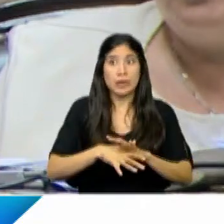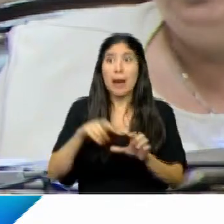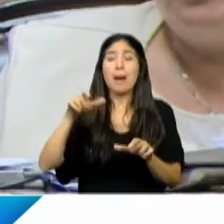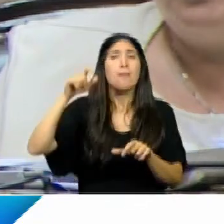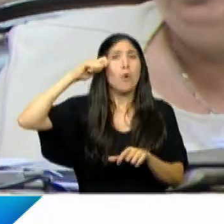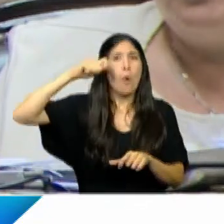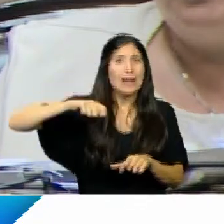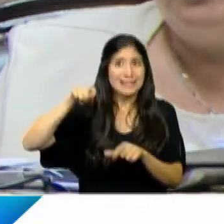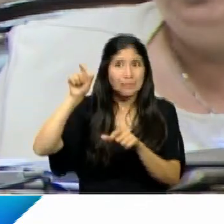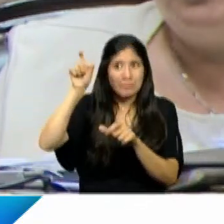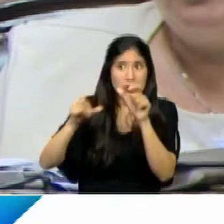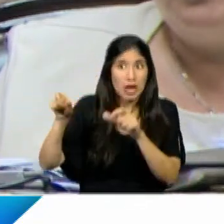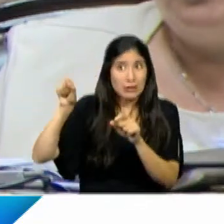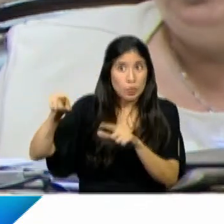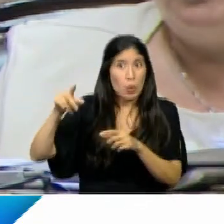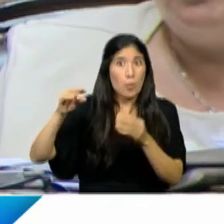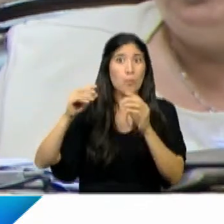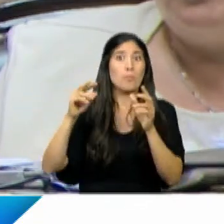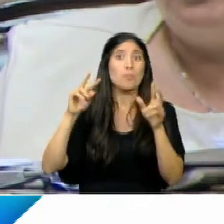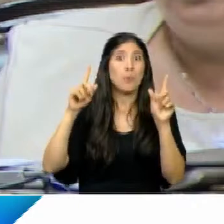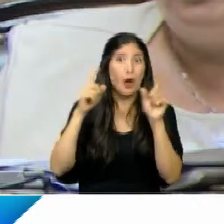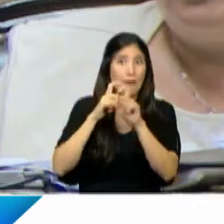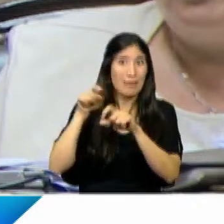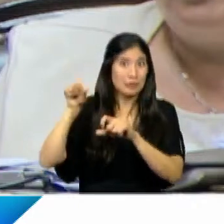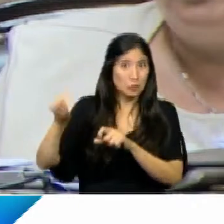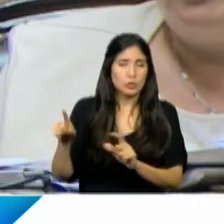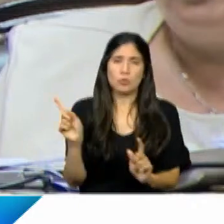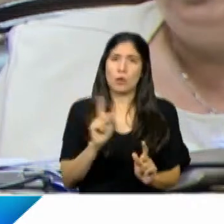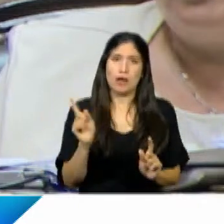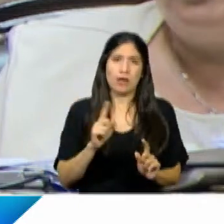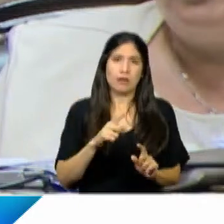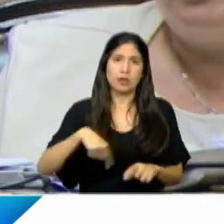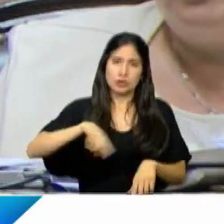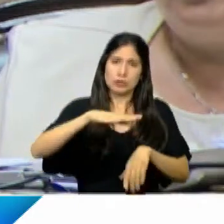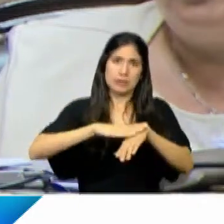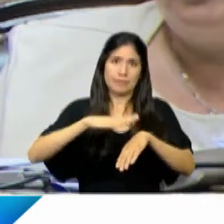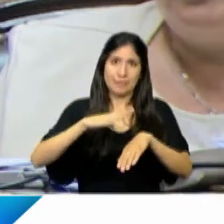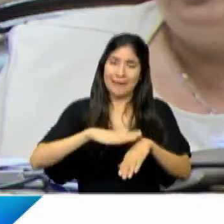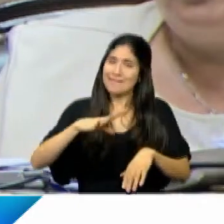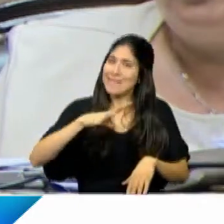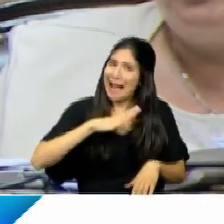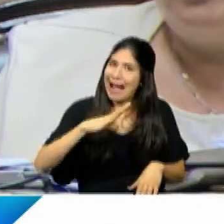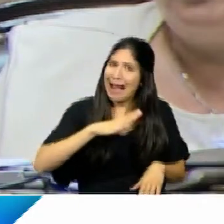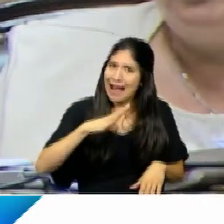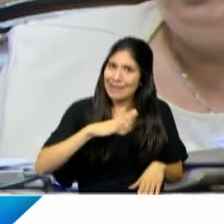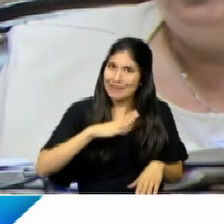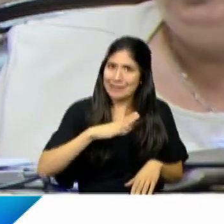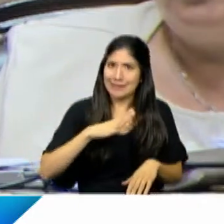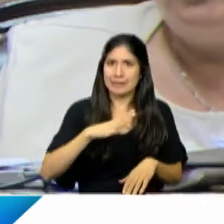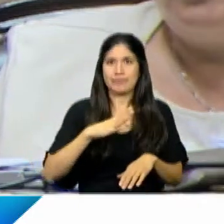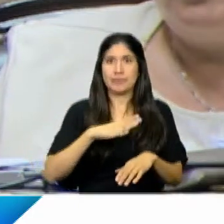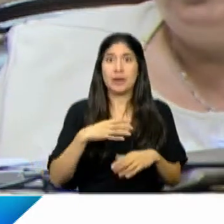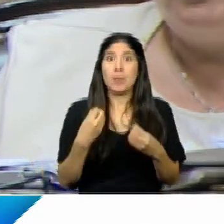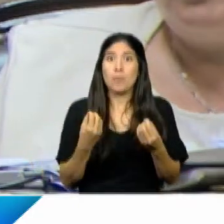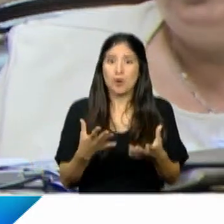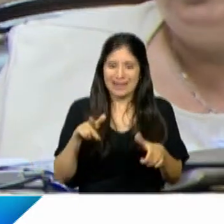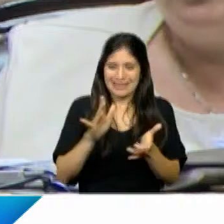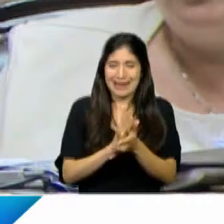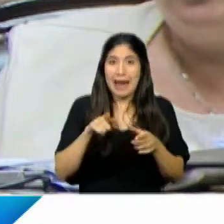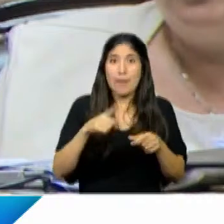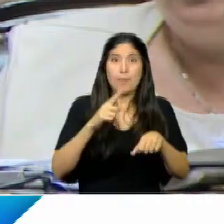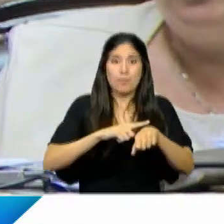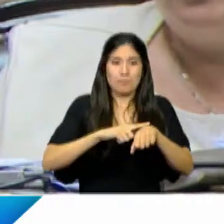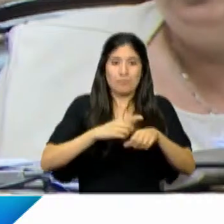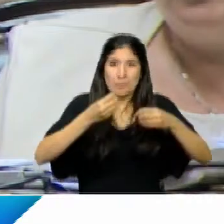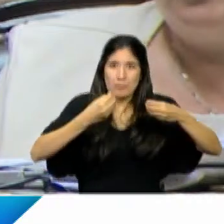jueces, es un problema de los olvidos y de las cosas que no hicimos. Llegamos a esto que es un punto de partida y es un